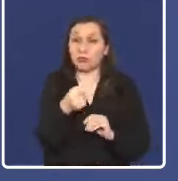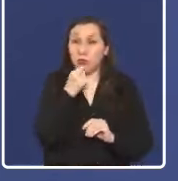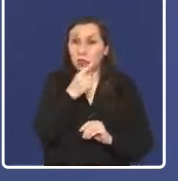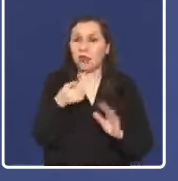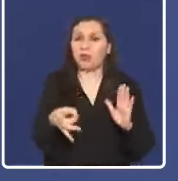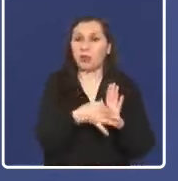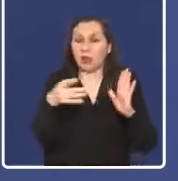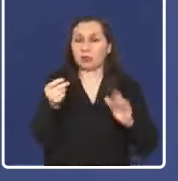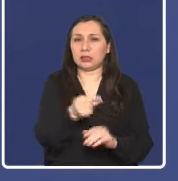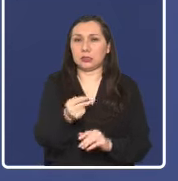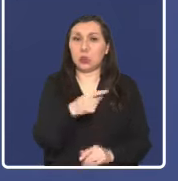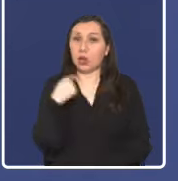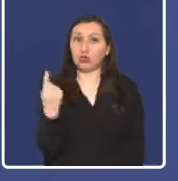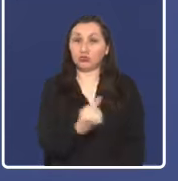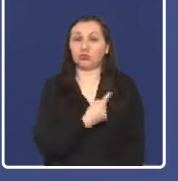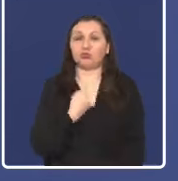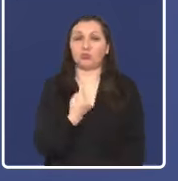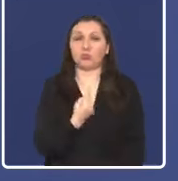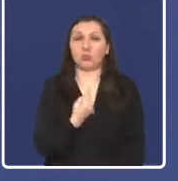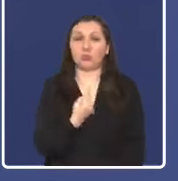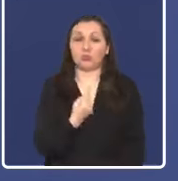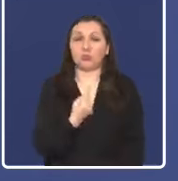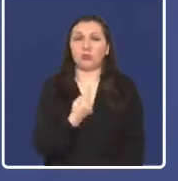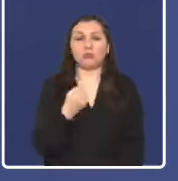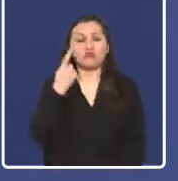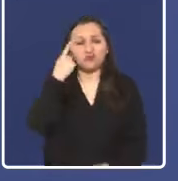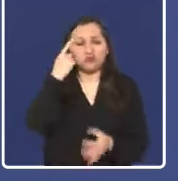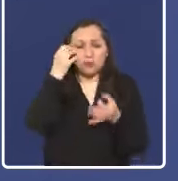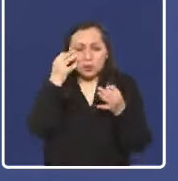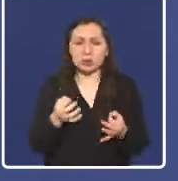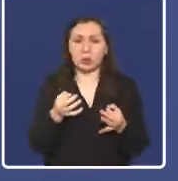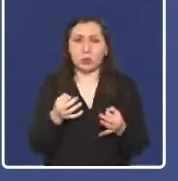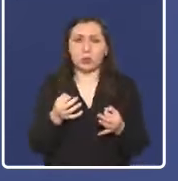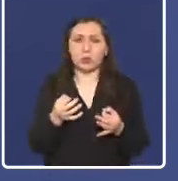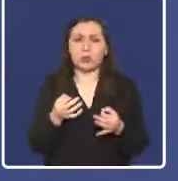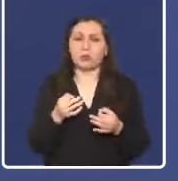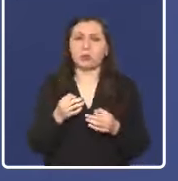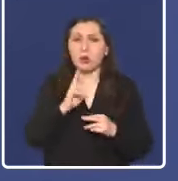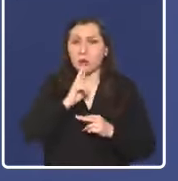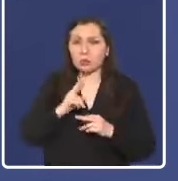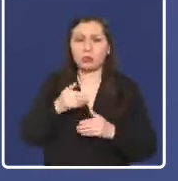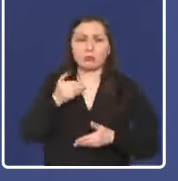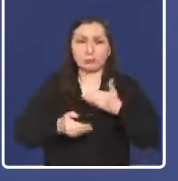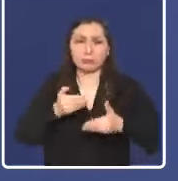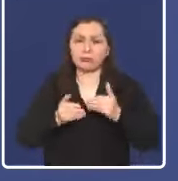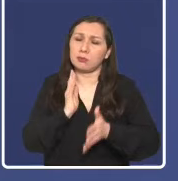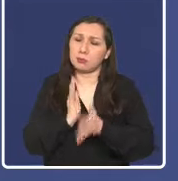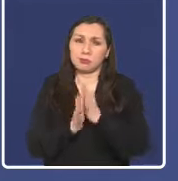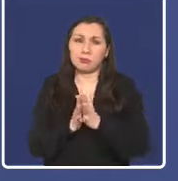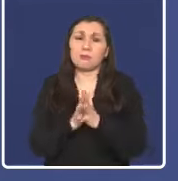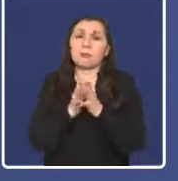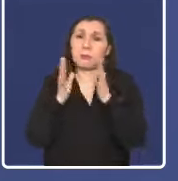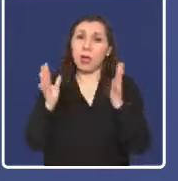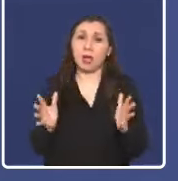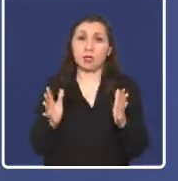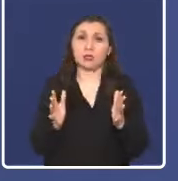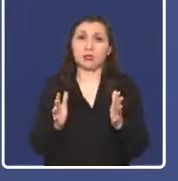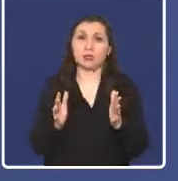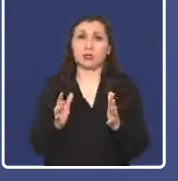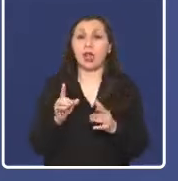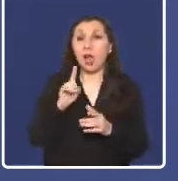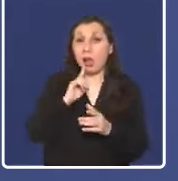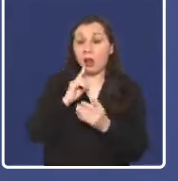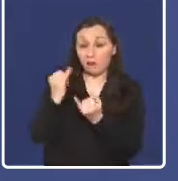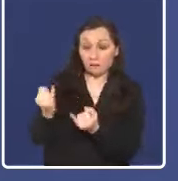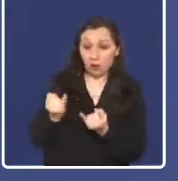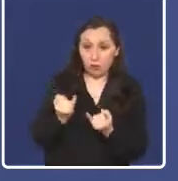sexuales. Nosotros tengo la convicción de que actuamos con la mayor celeridad, teniendo